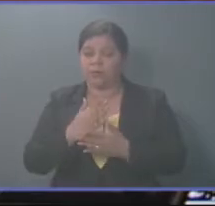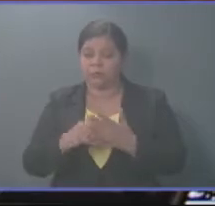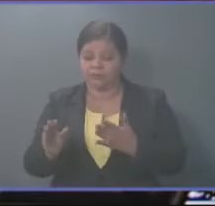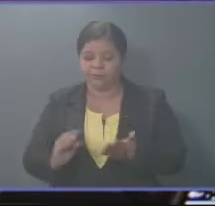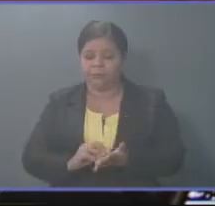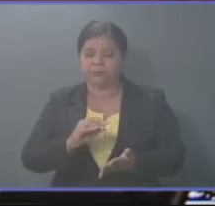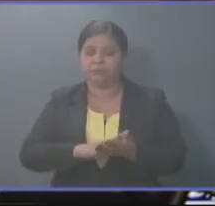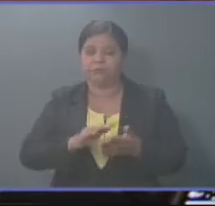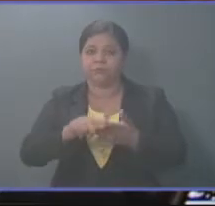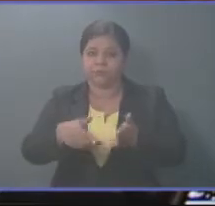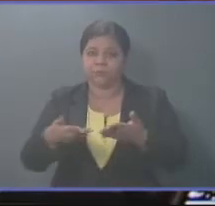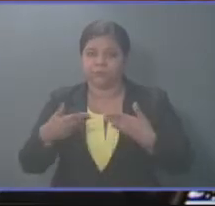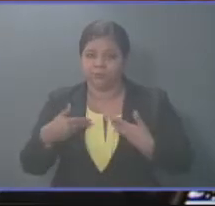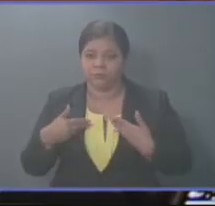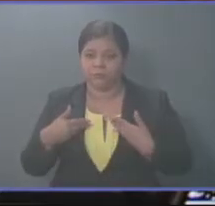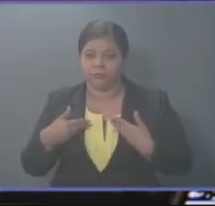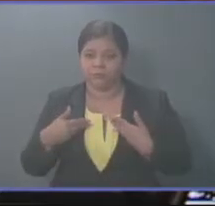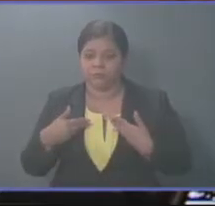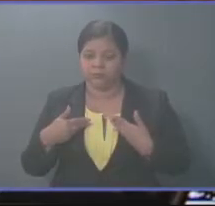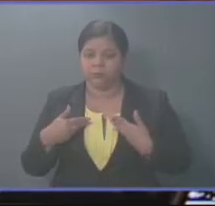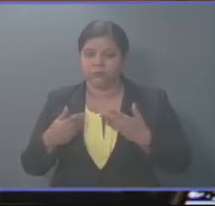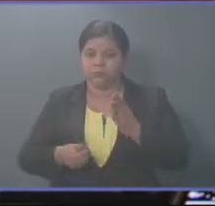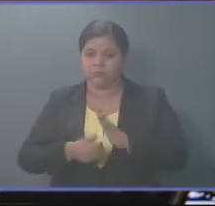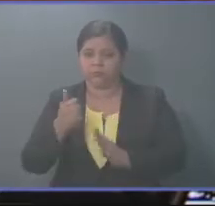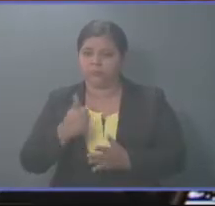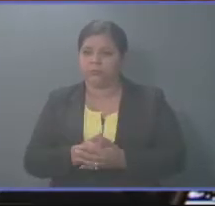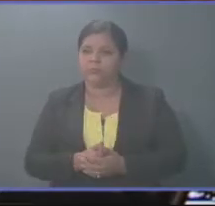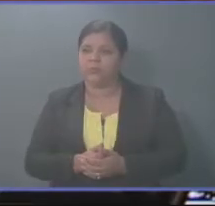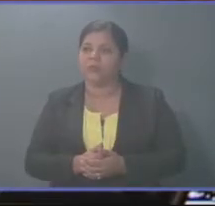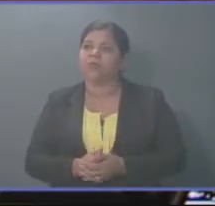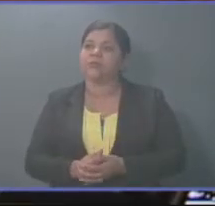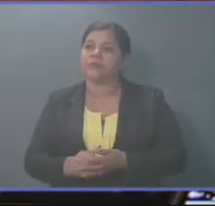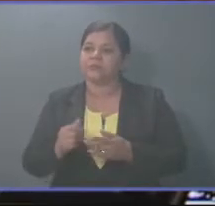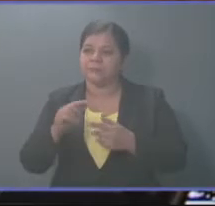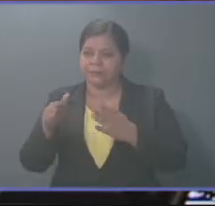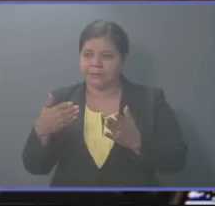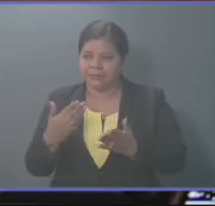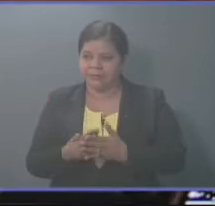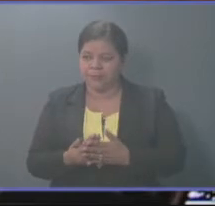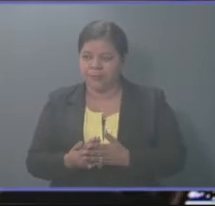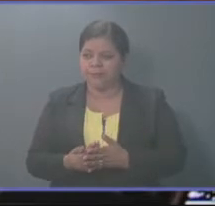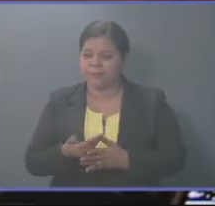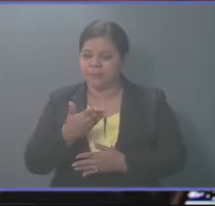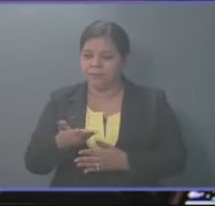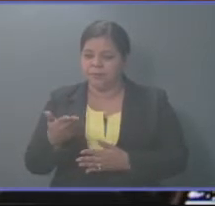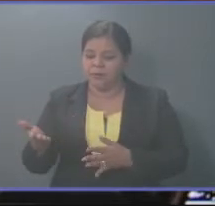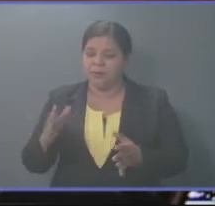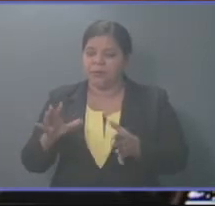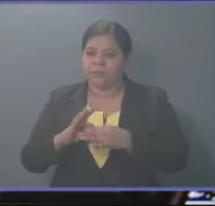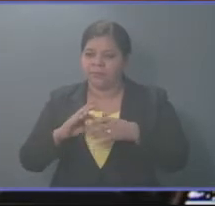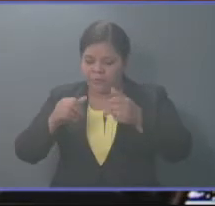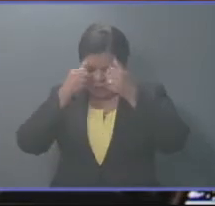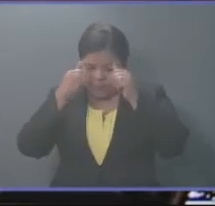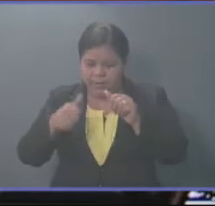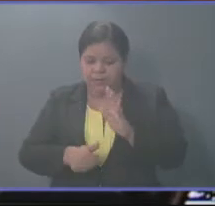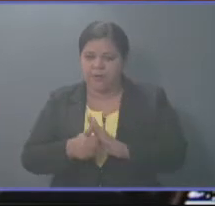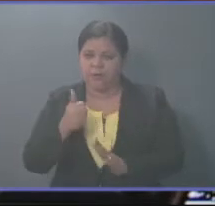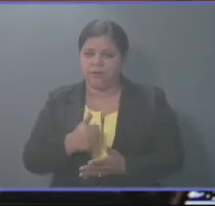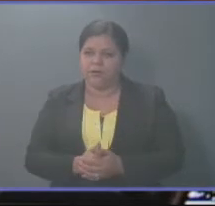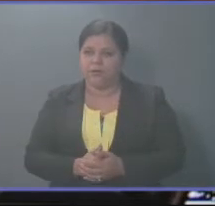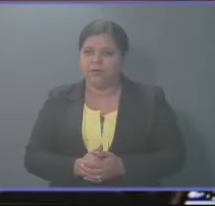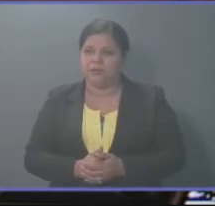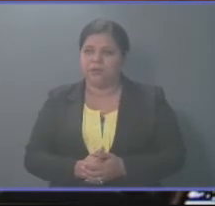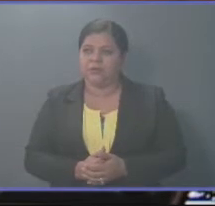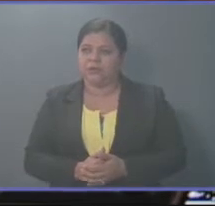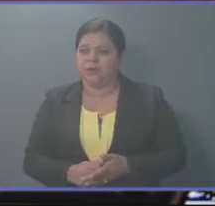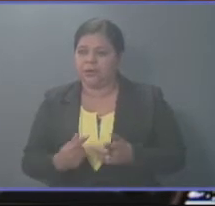al derecho que tienen de no sufrir interferencias que atenten en la formación y